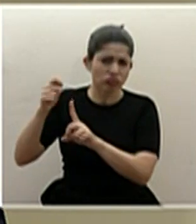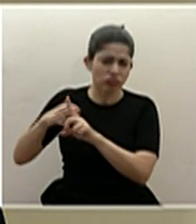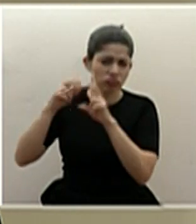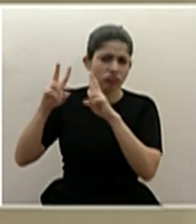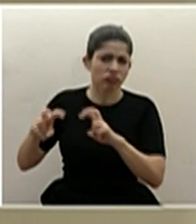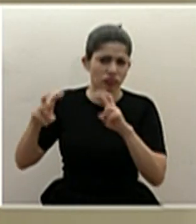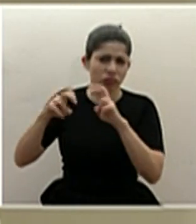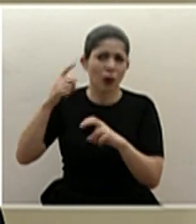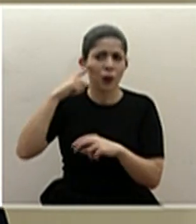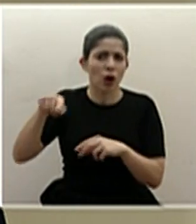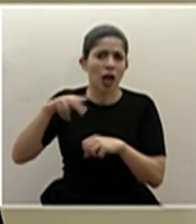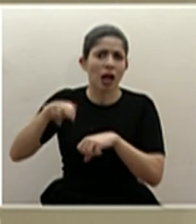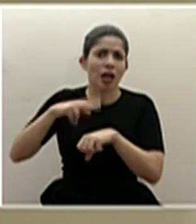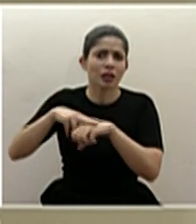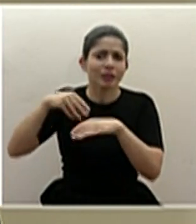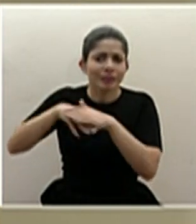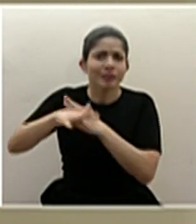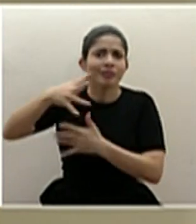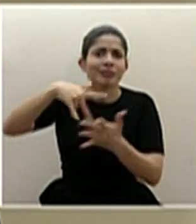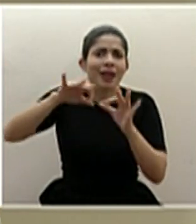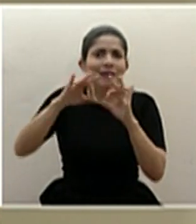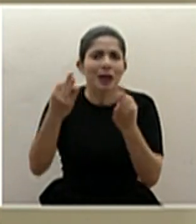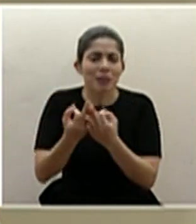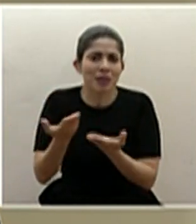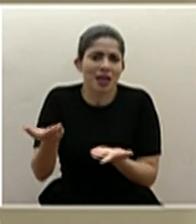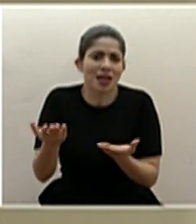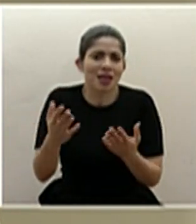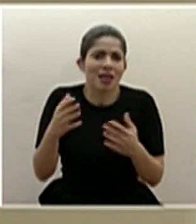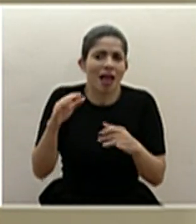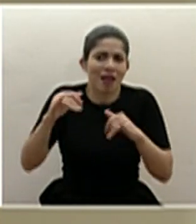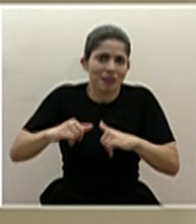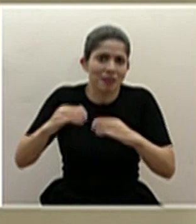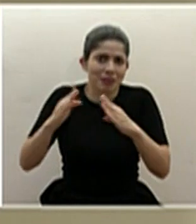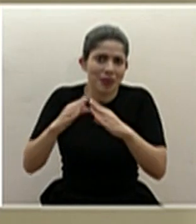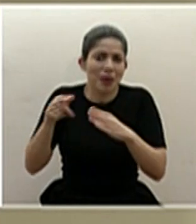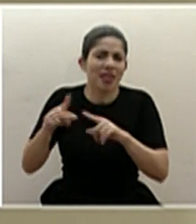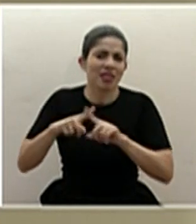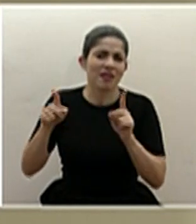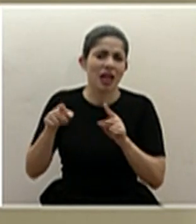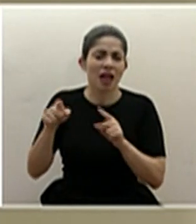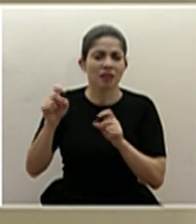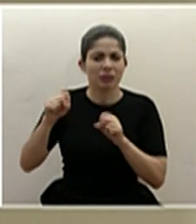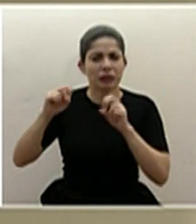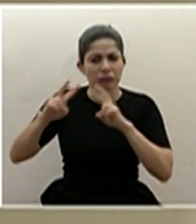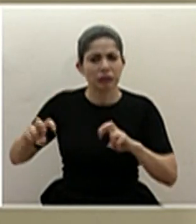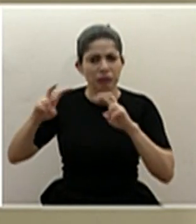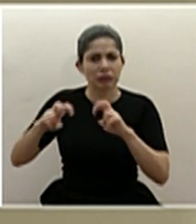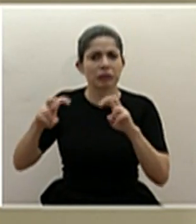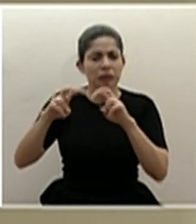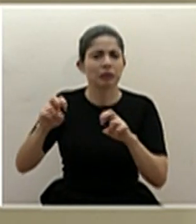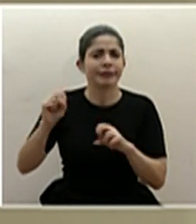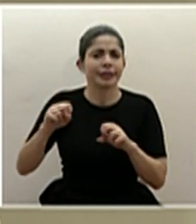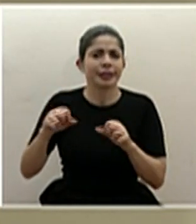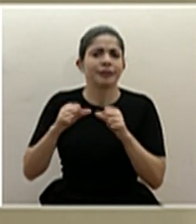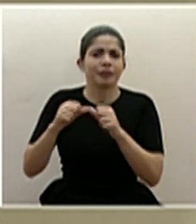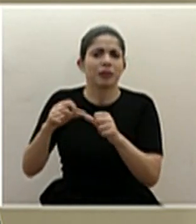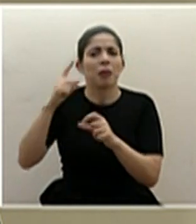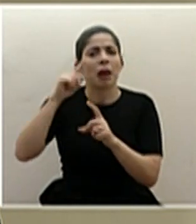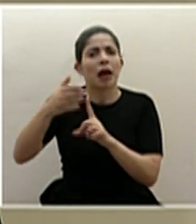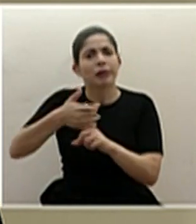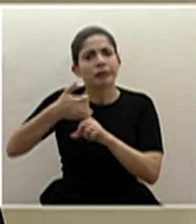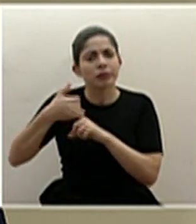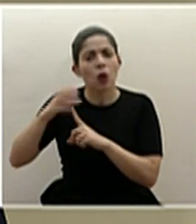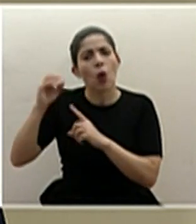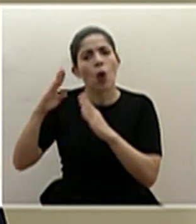sí conviven acá, tienen su familia, tienen su arraigo, es muy diferente y ahí sí podemos eventualmente tomar ya medidas de aislamiento